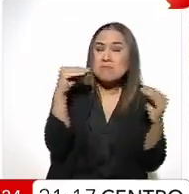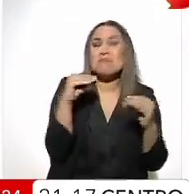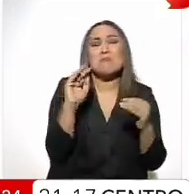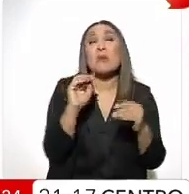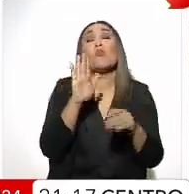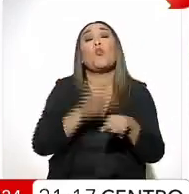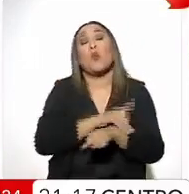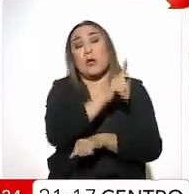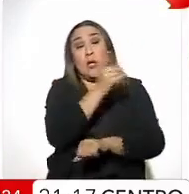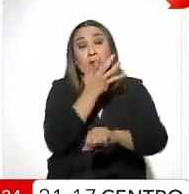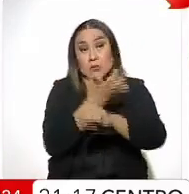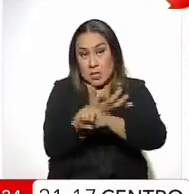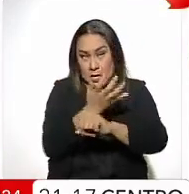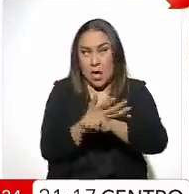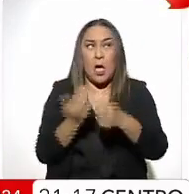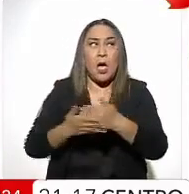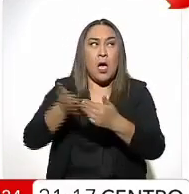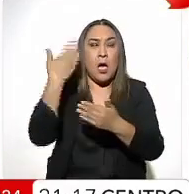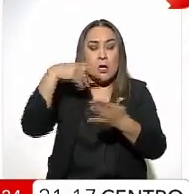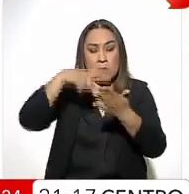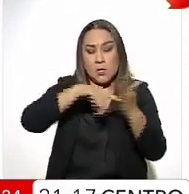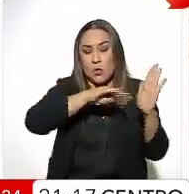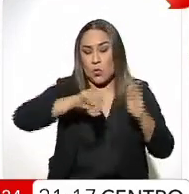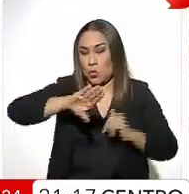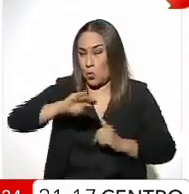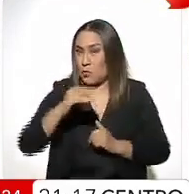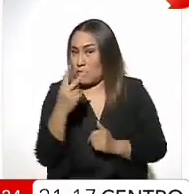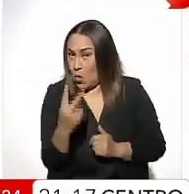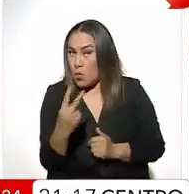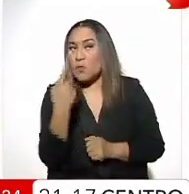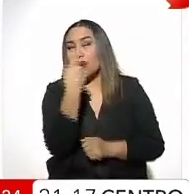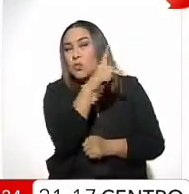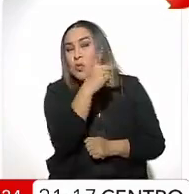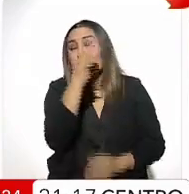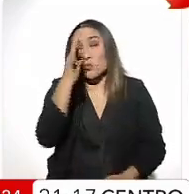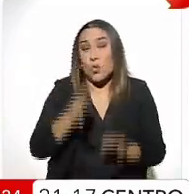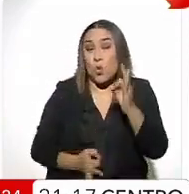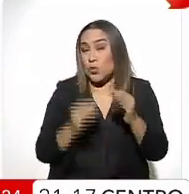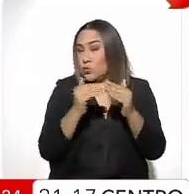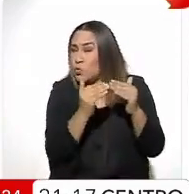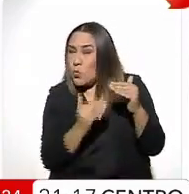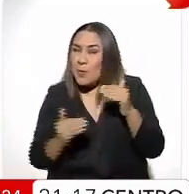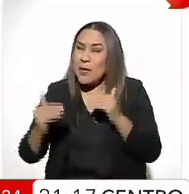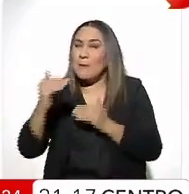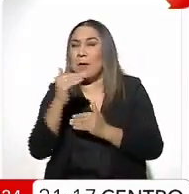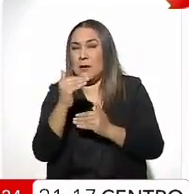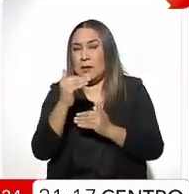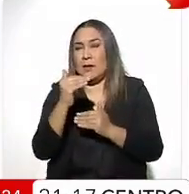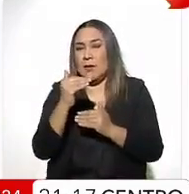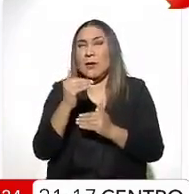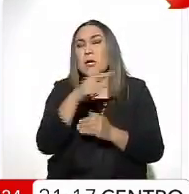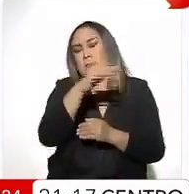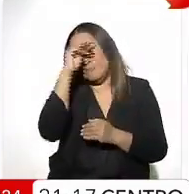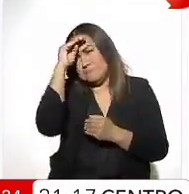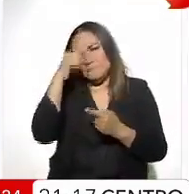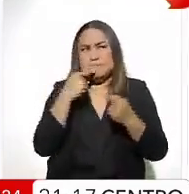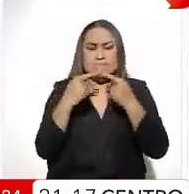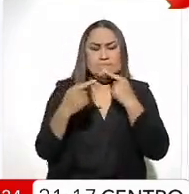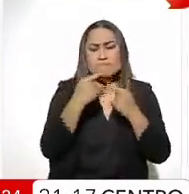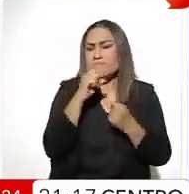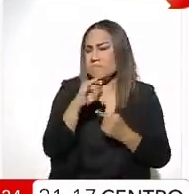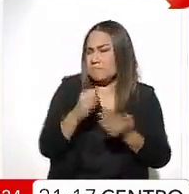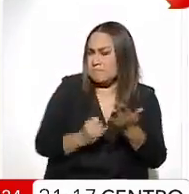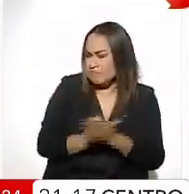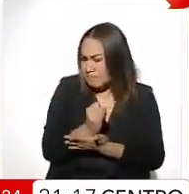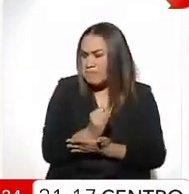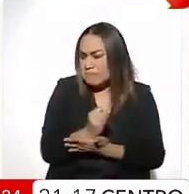Estados Unidos, en 1992, la Corte Suprema, en una decisión,